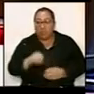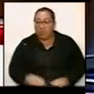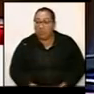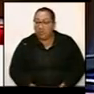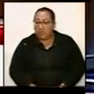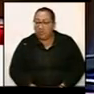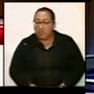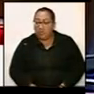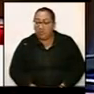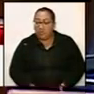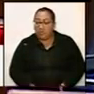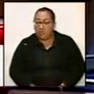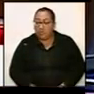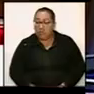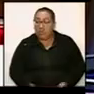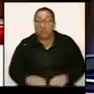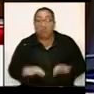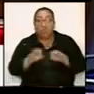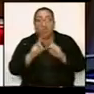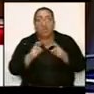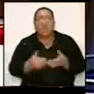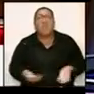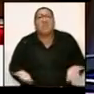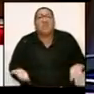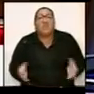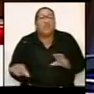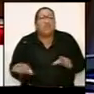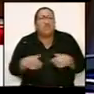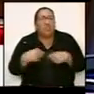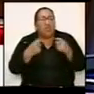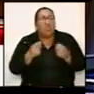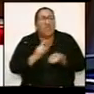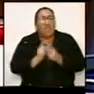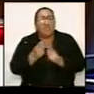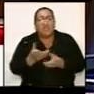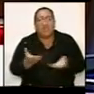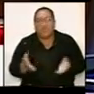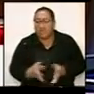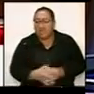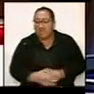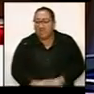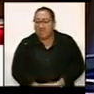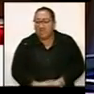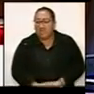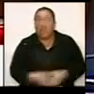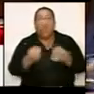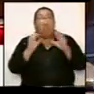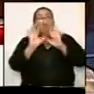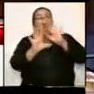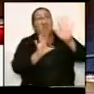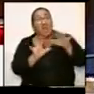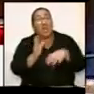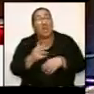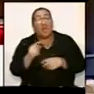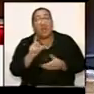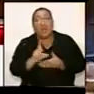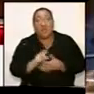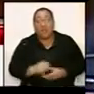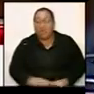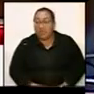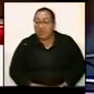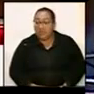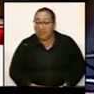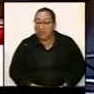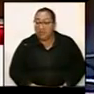43.5%. Es válida la pregunta, ¿y qué hemos hecho para controlar y cambiar esto? ¿Paneles publicitarios en la capital del Perú